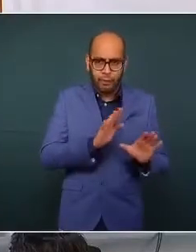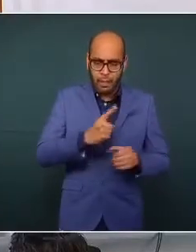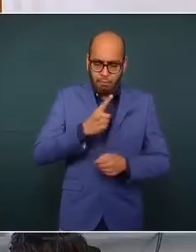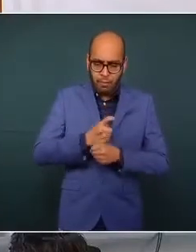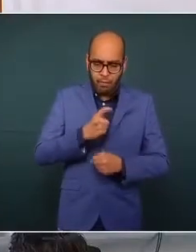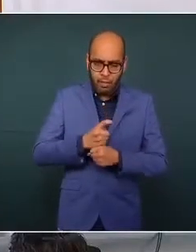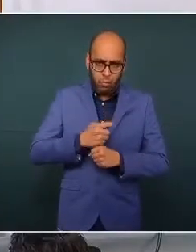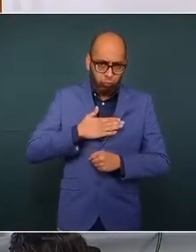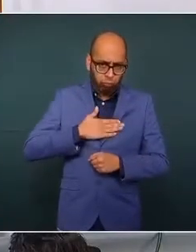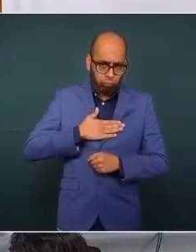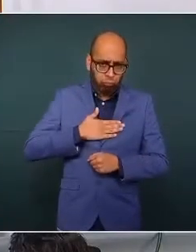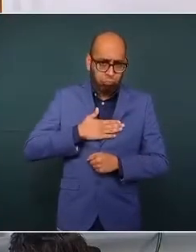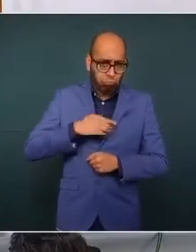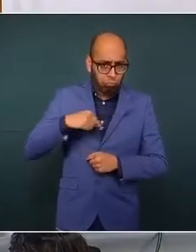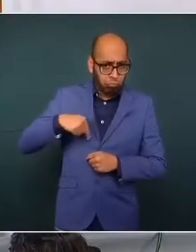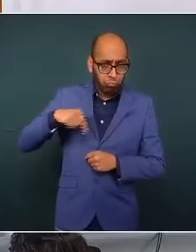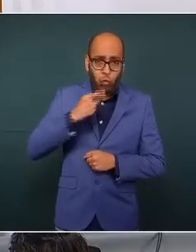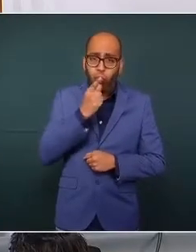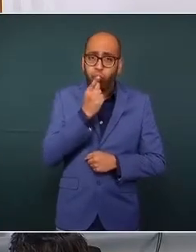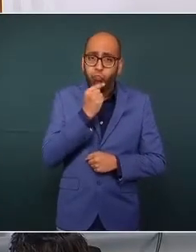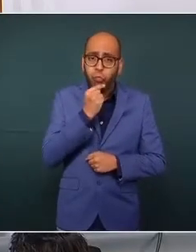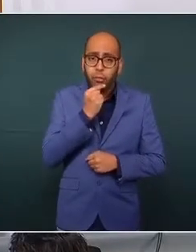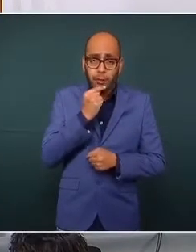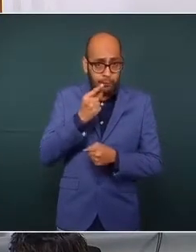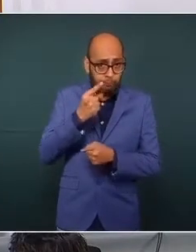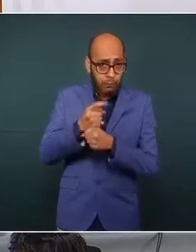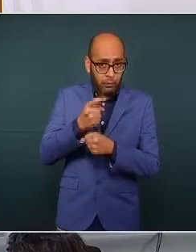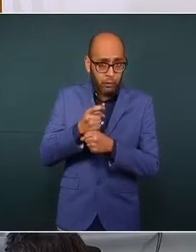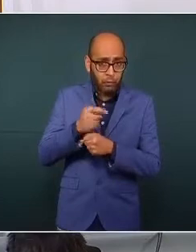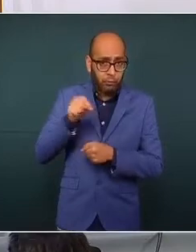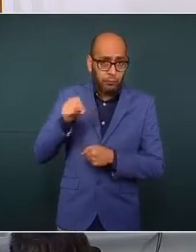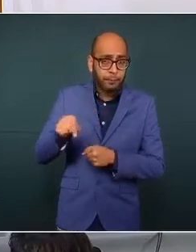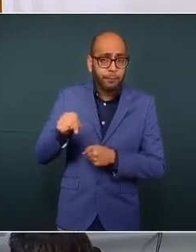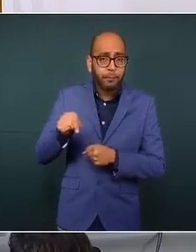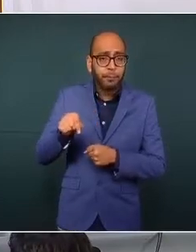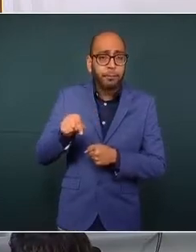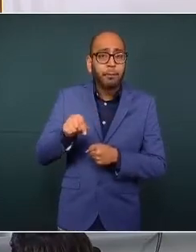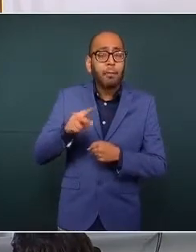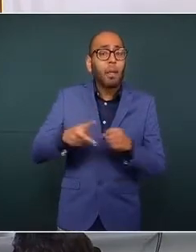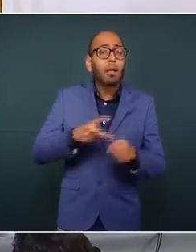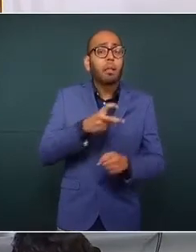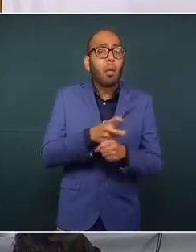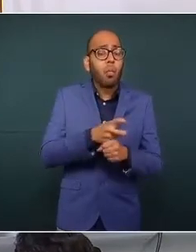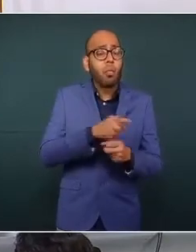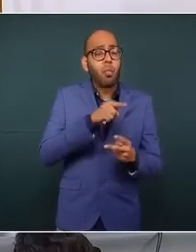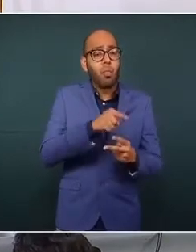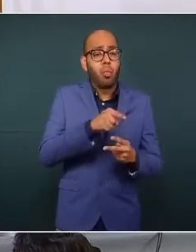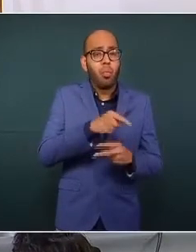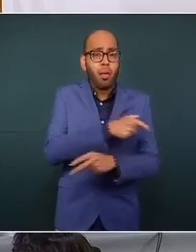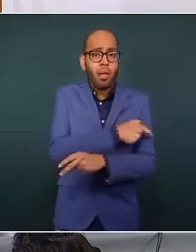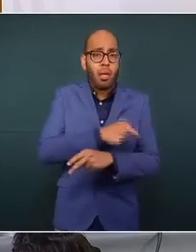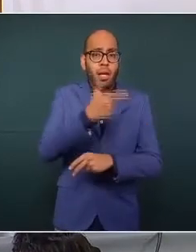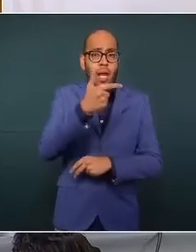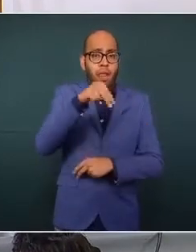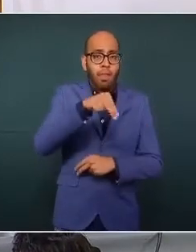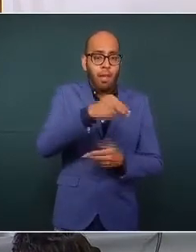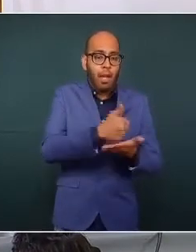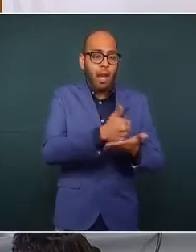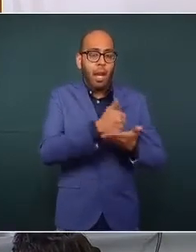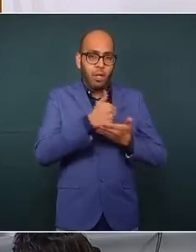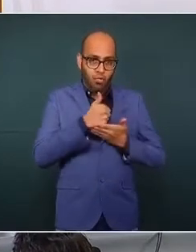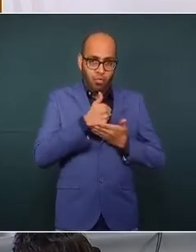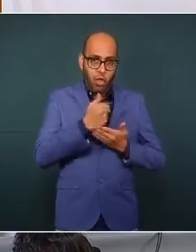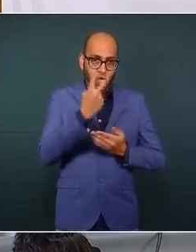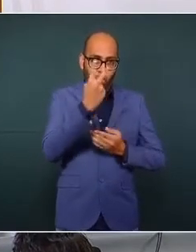va la policía y ustedes ayúdenos, cubran, porque hay que cuidar